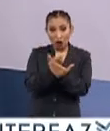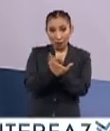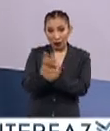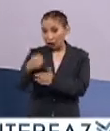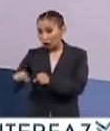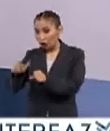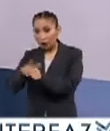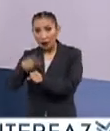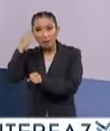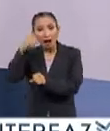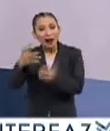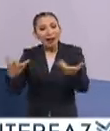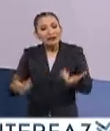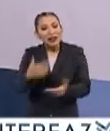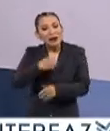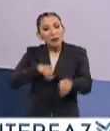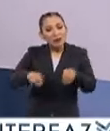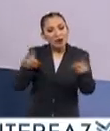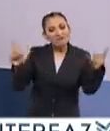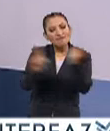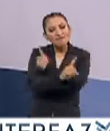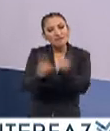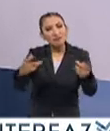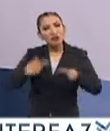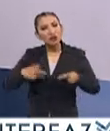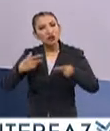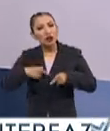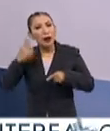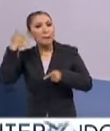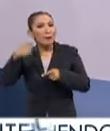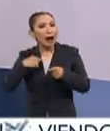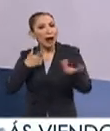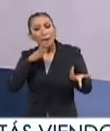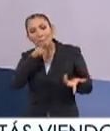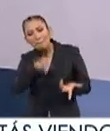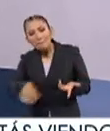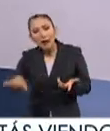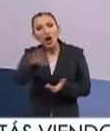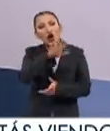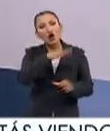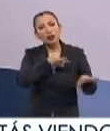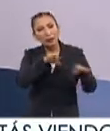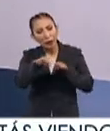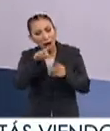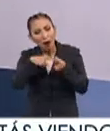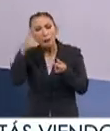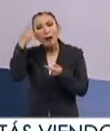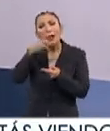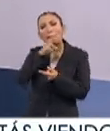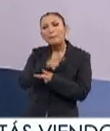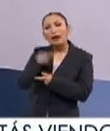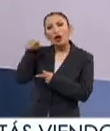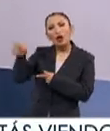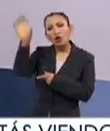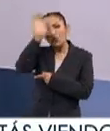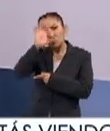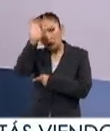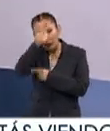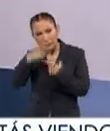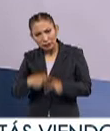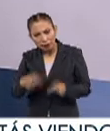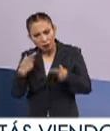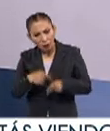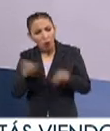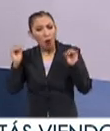sociales, para propiciar la movilidad social de las personas, para acceder a mejores niveles de empleo, para elevar las condiciones culturales de la